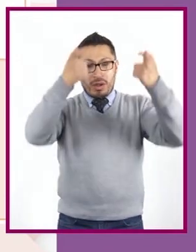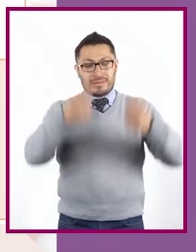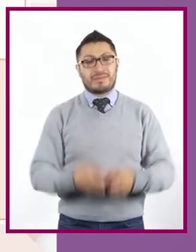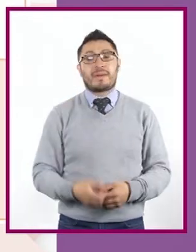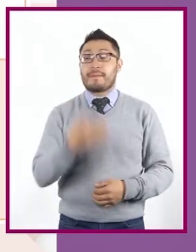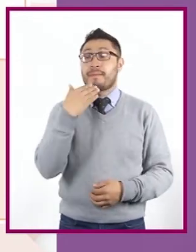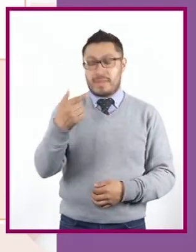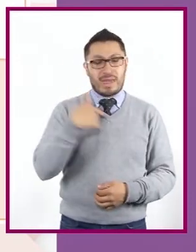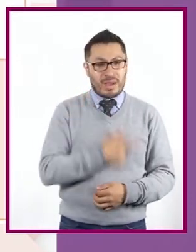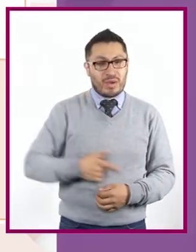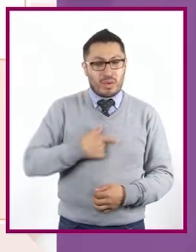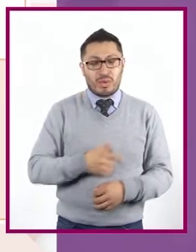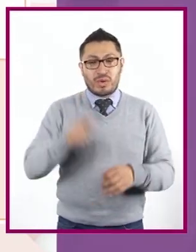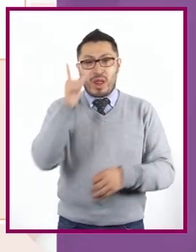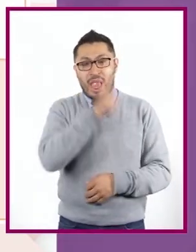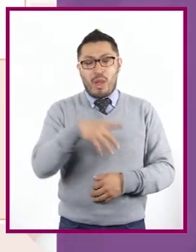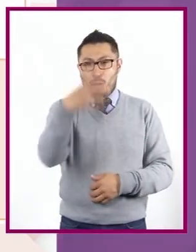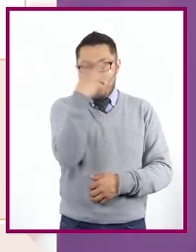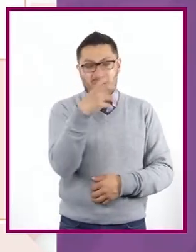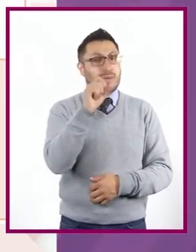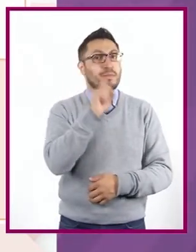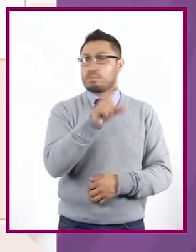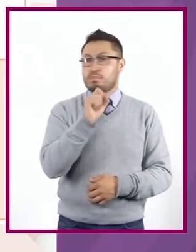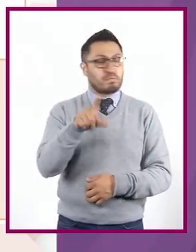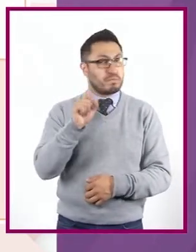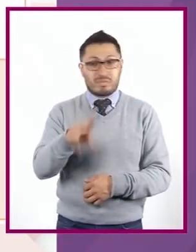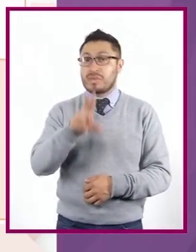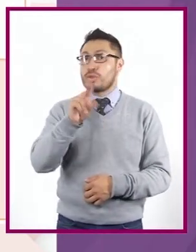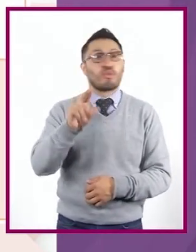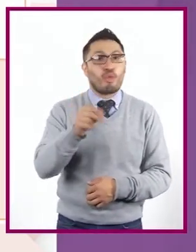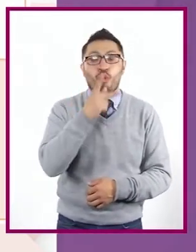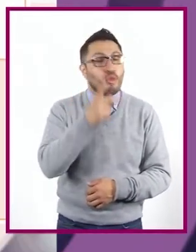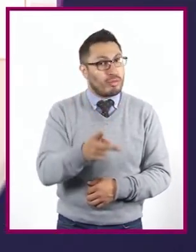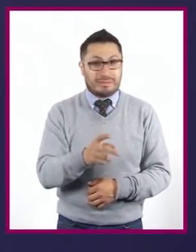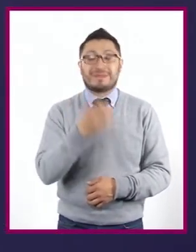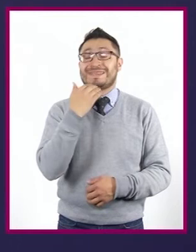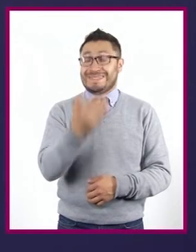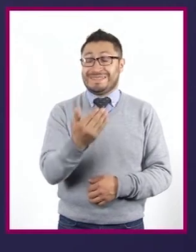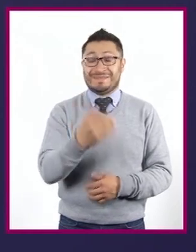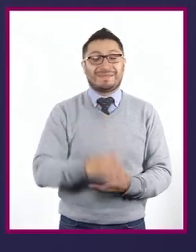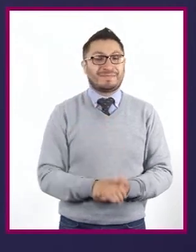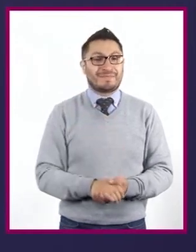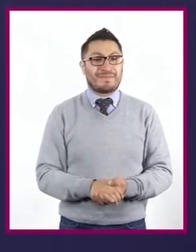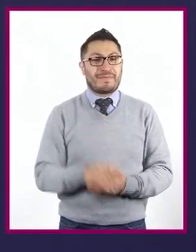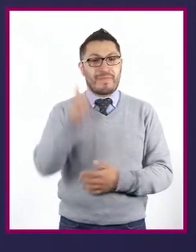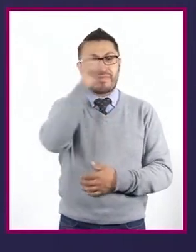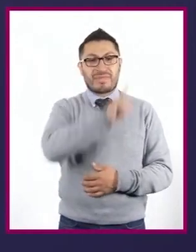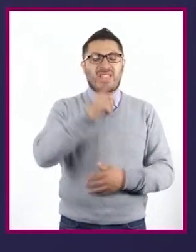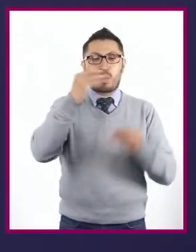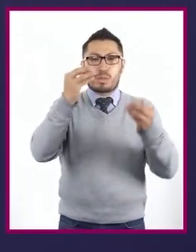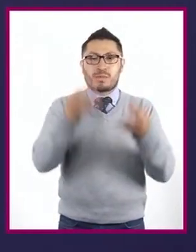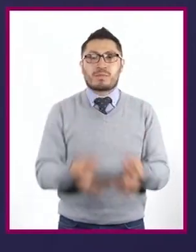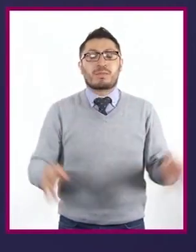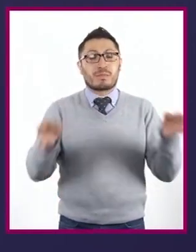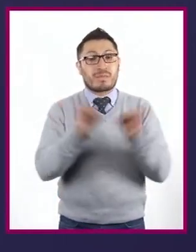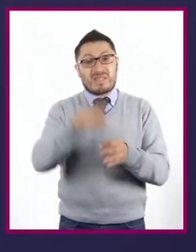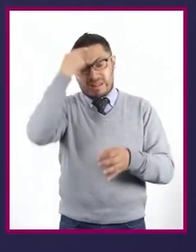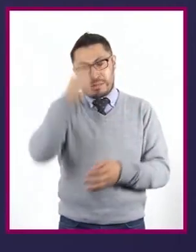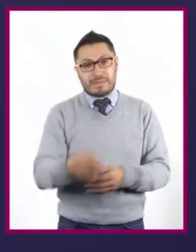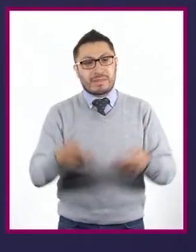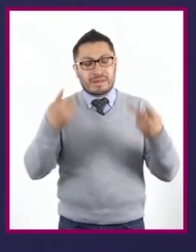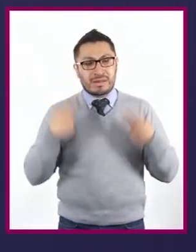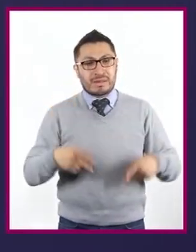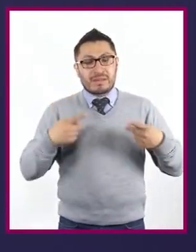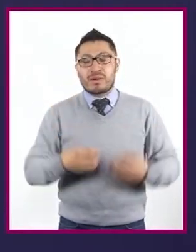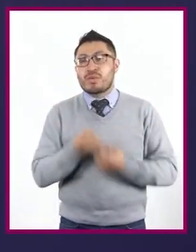gusto. El lenguaje es serio y sin repeticiones, como lo hemos visto. El lenguaje es muy importante para dirigirnos a